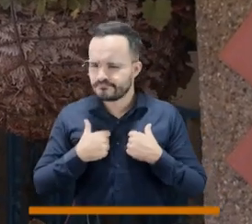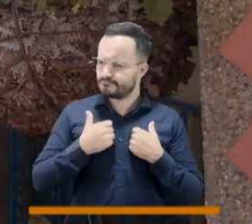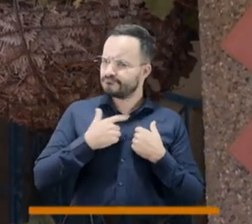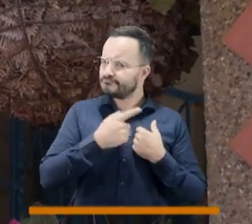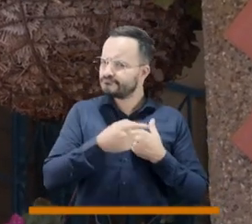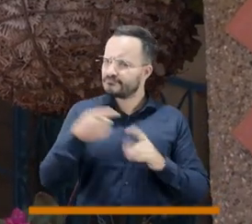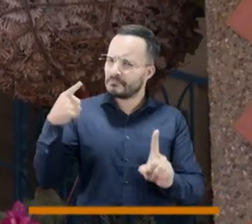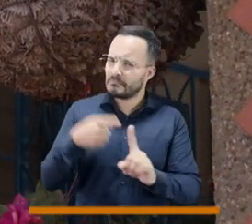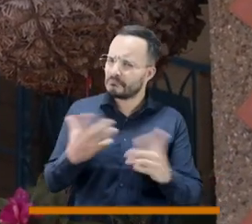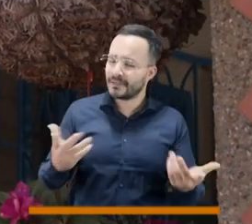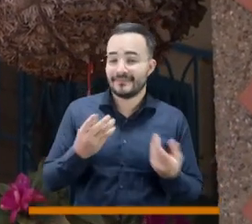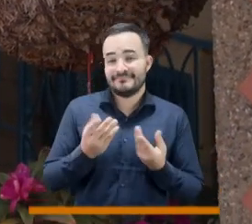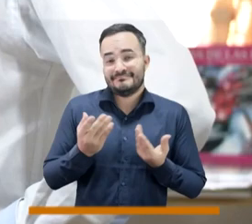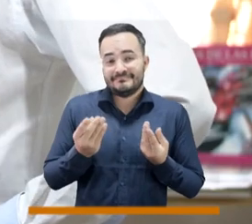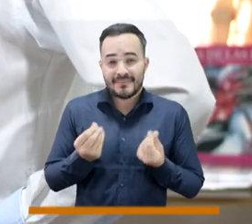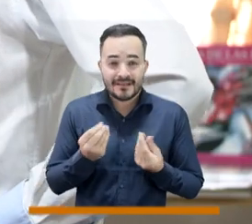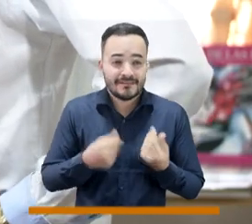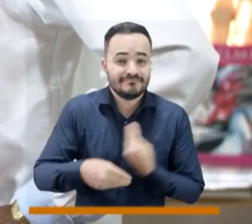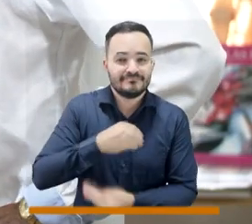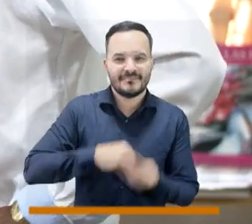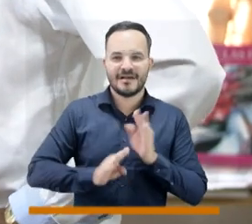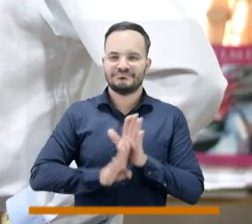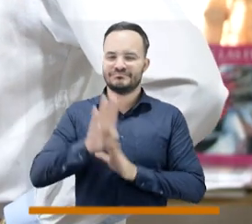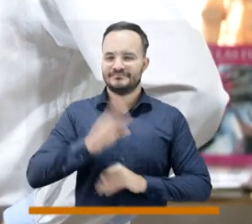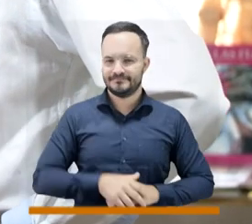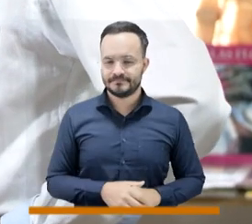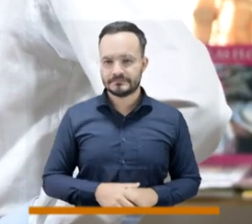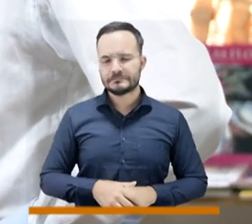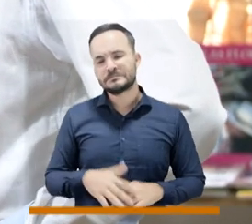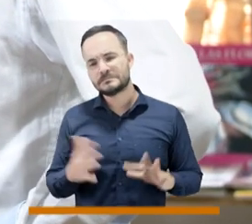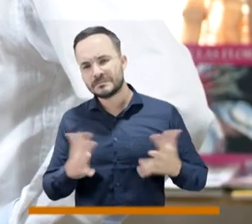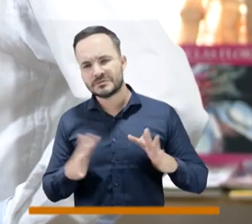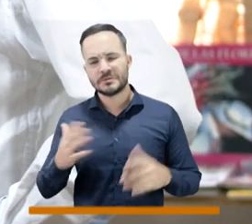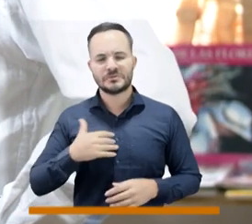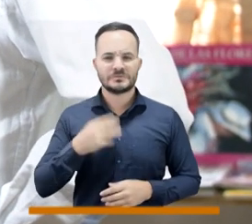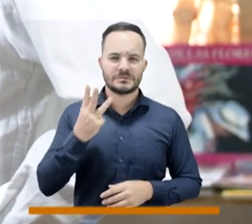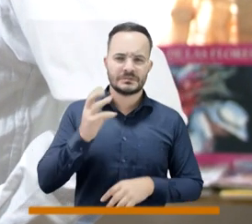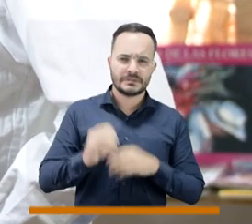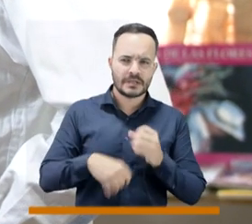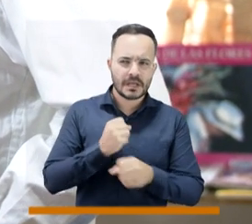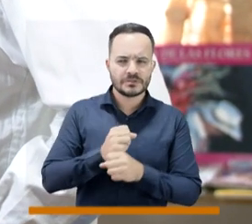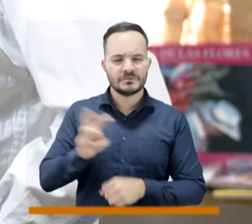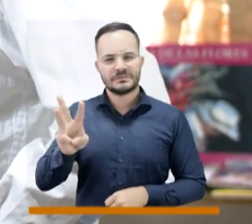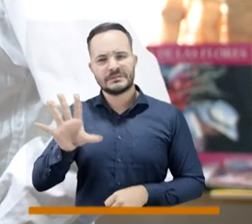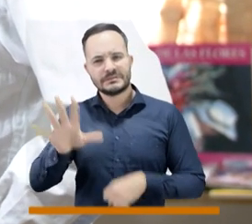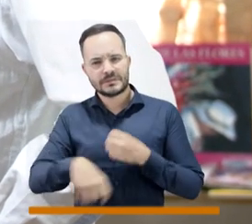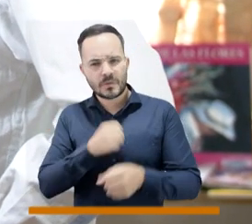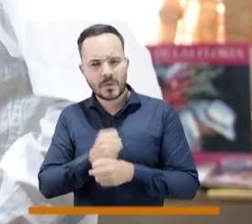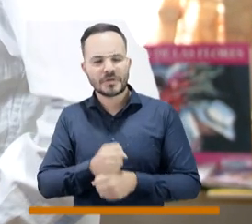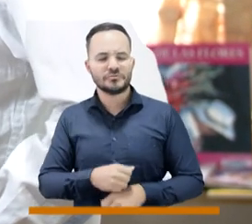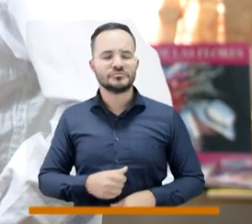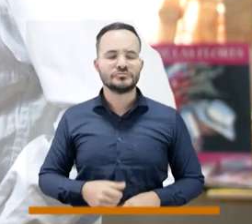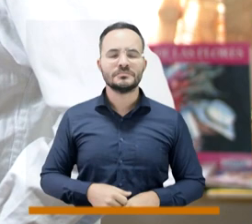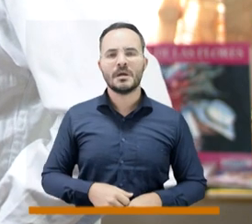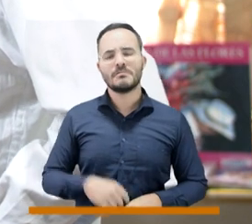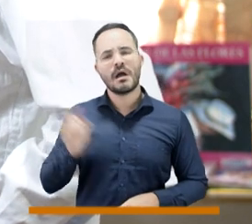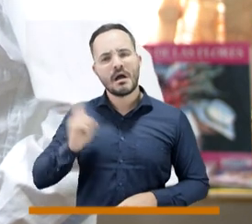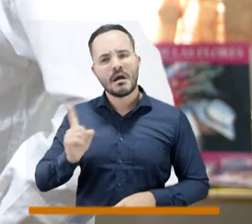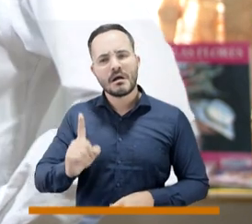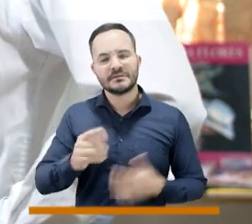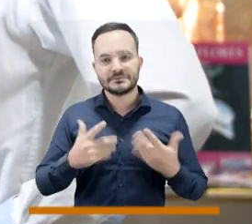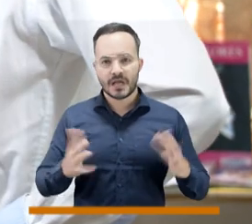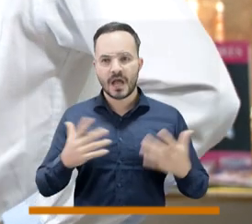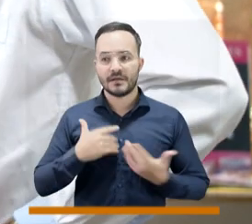quieren salir adelante. Y durante los más o menos 30 o 35 años que llevo de ser silletero, he